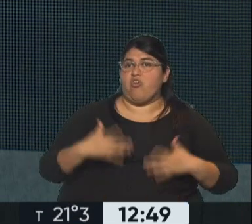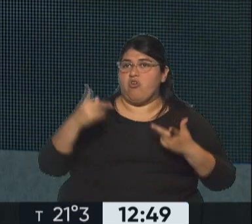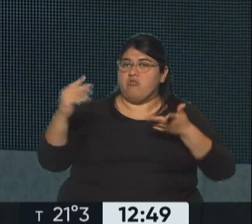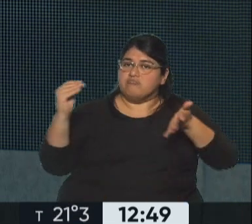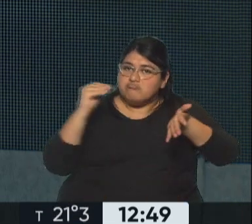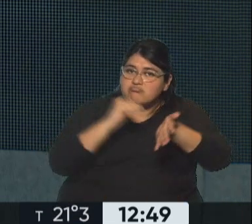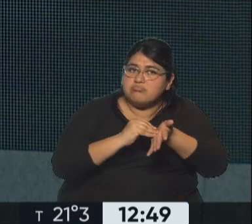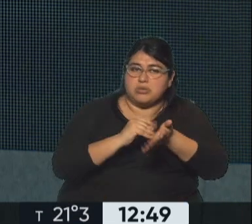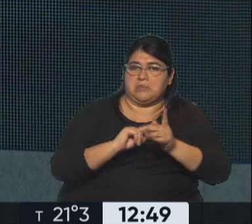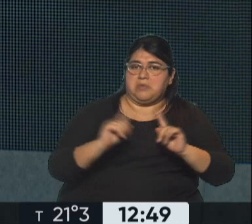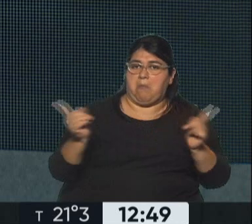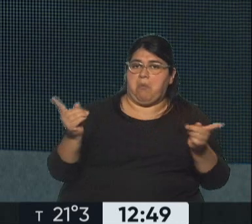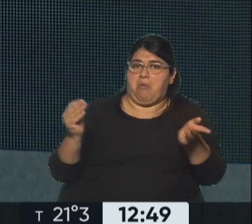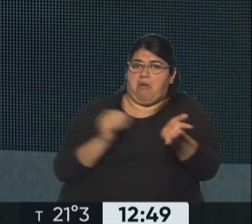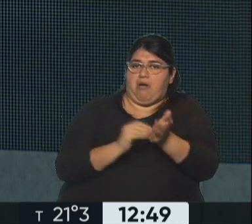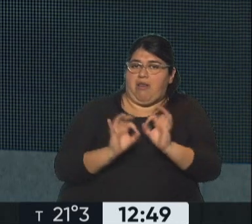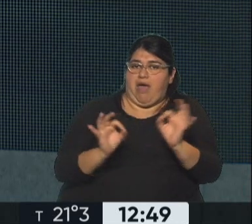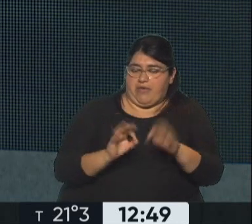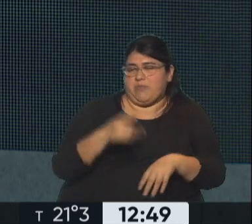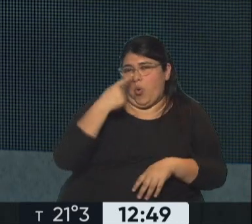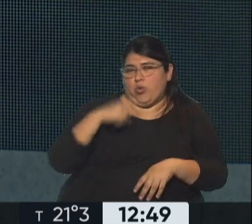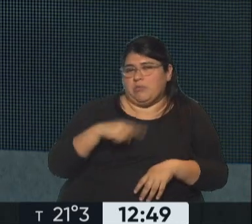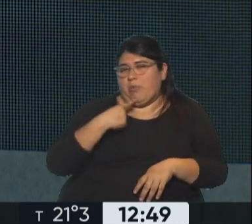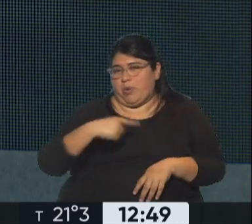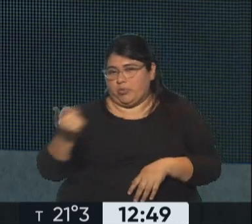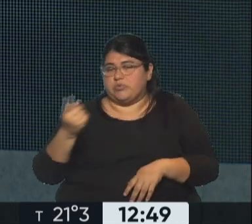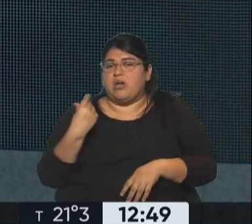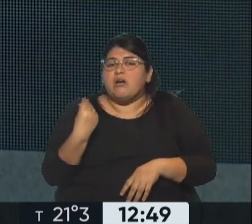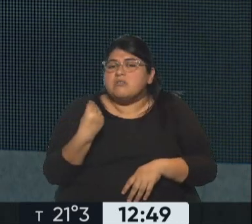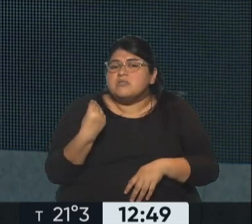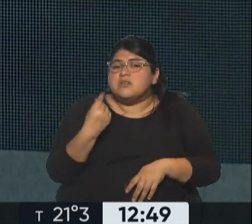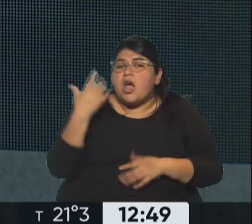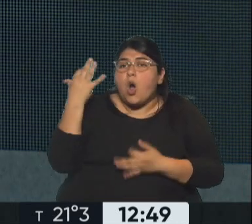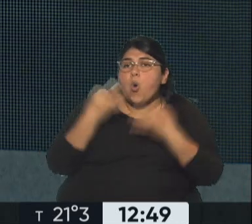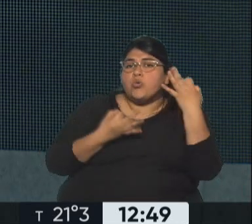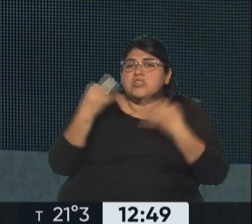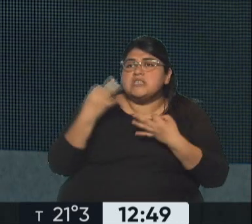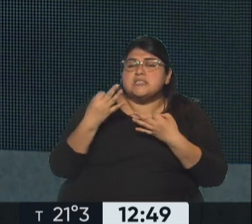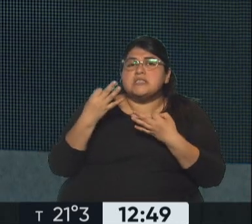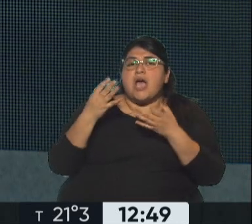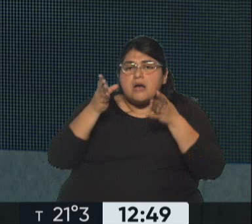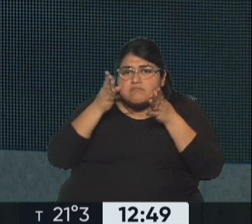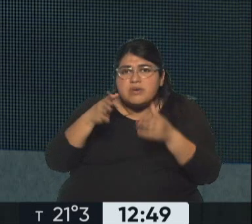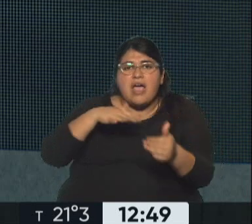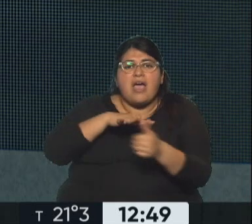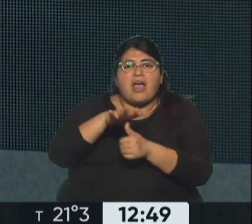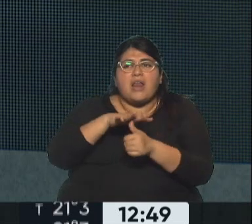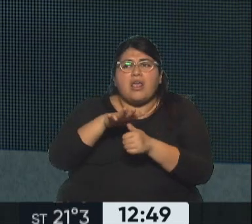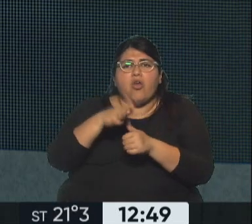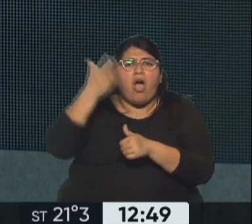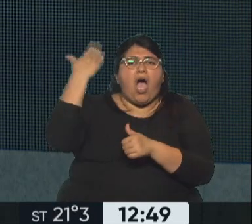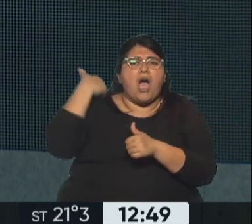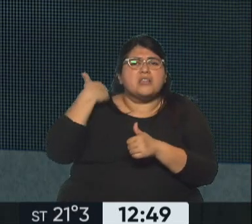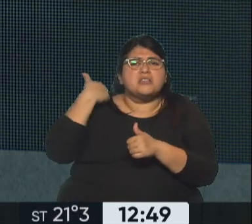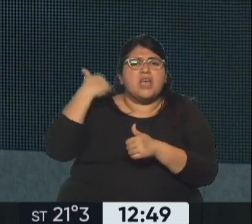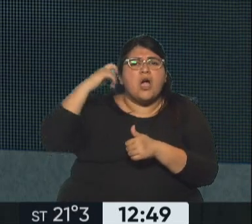cuenta y que tampoco lo fue. Y consultarte, Indiana, ya para terminar, digamos, ¿qué hacer cuando la justicia no tiene esta esta perspectiva de género? ¿Quiénes integraban el tribunal? Digamos,